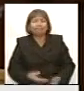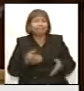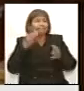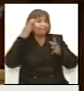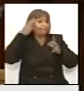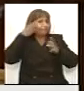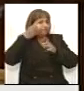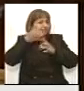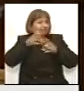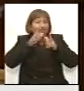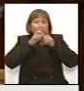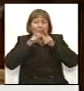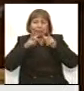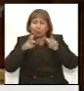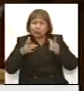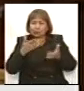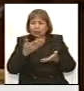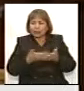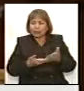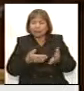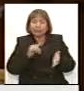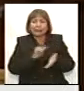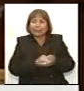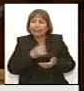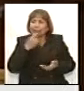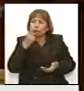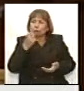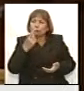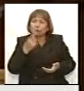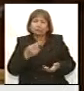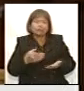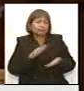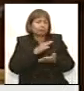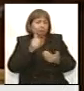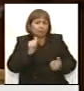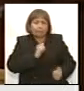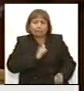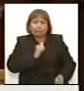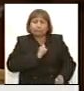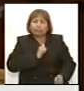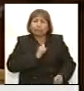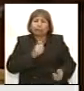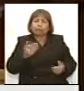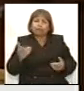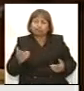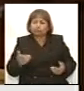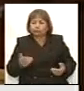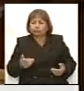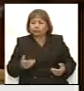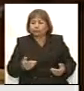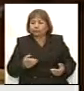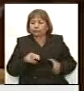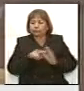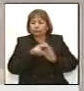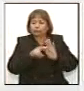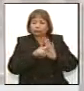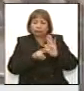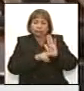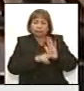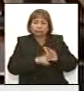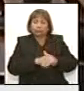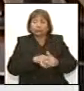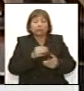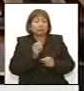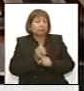dimensión lingüística, ¿no es cierto?, que es una dimensión que le es propia a los textos normativos. La